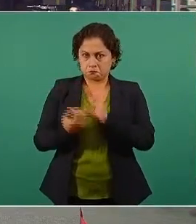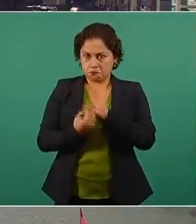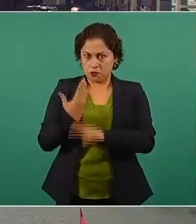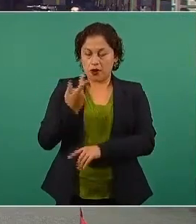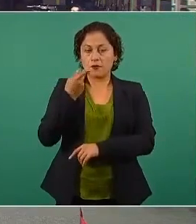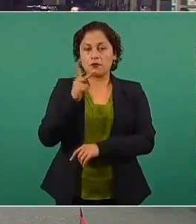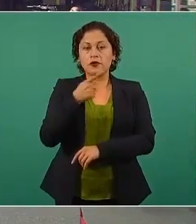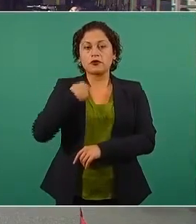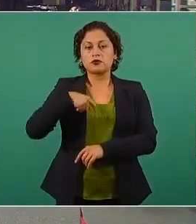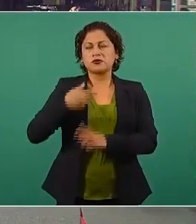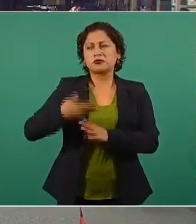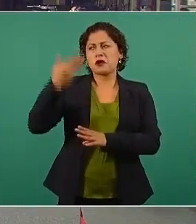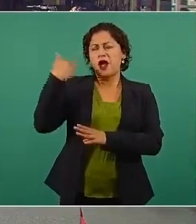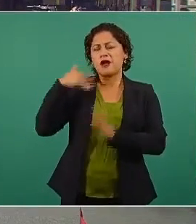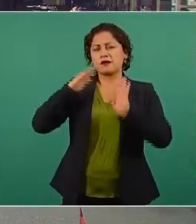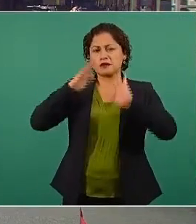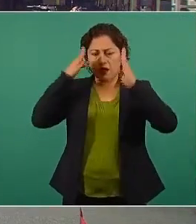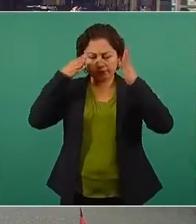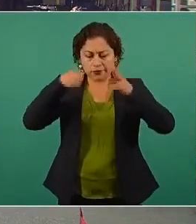de la violencia,